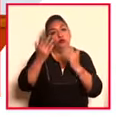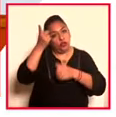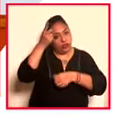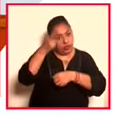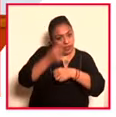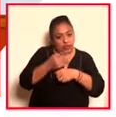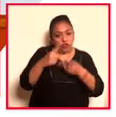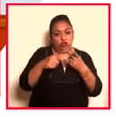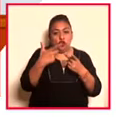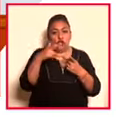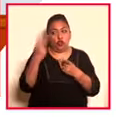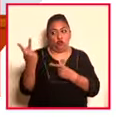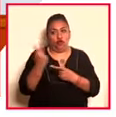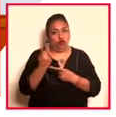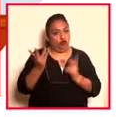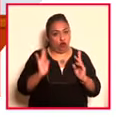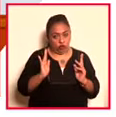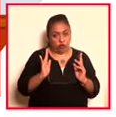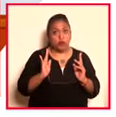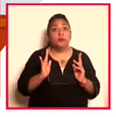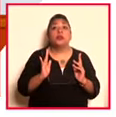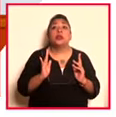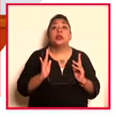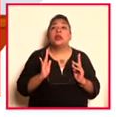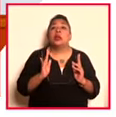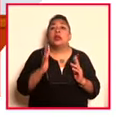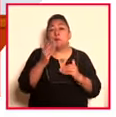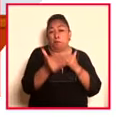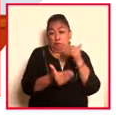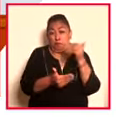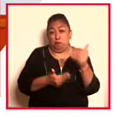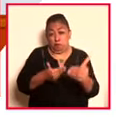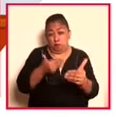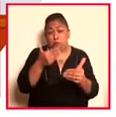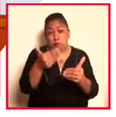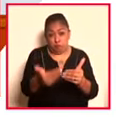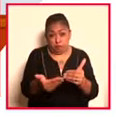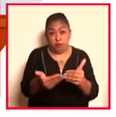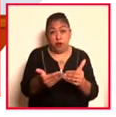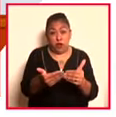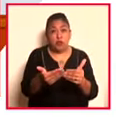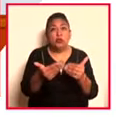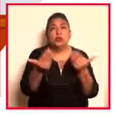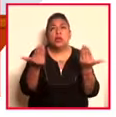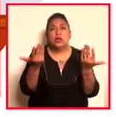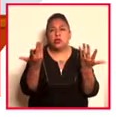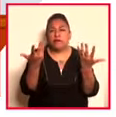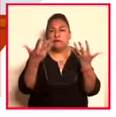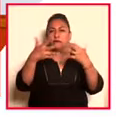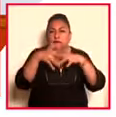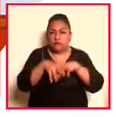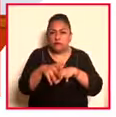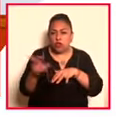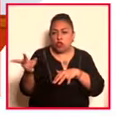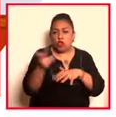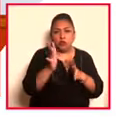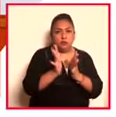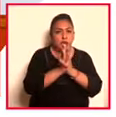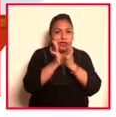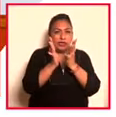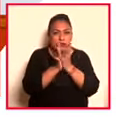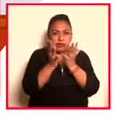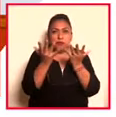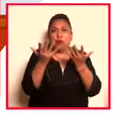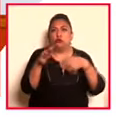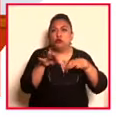guión, porque digamos que todo el proceso se mezcla, ambos participamos en las